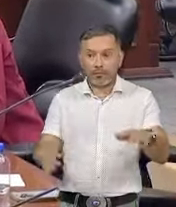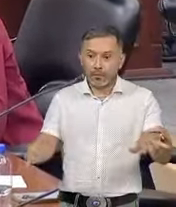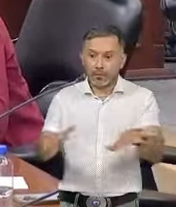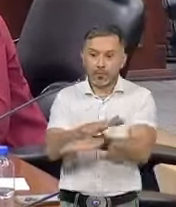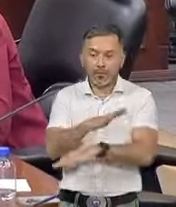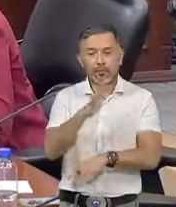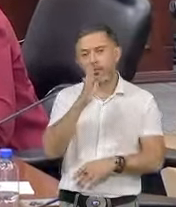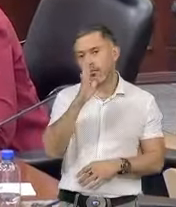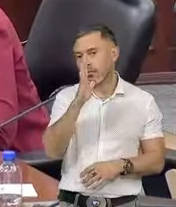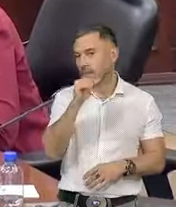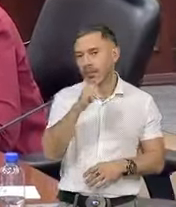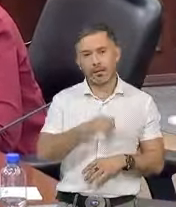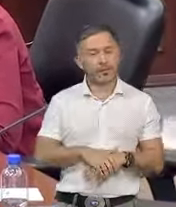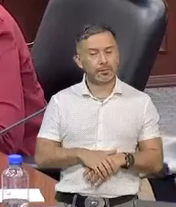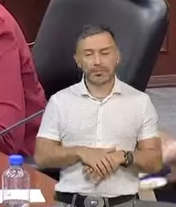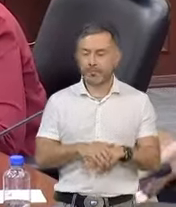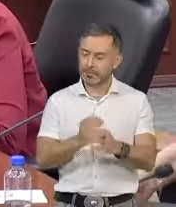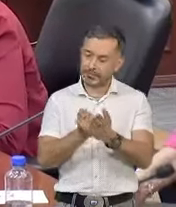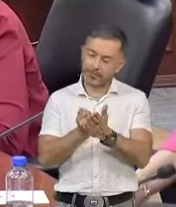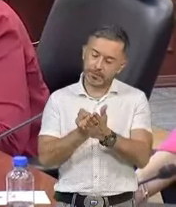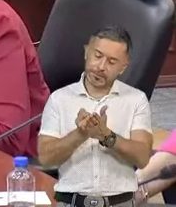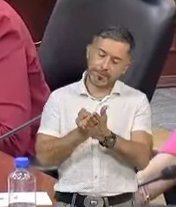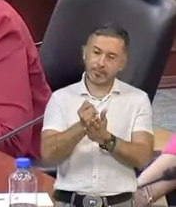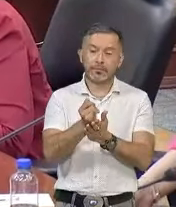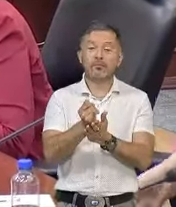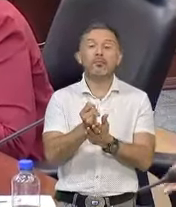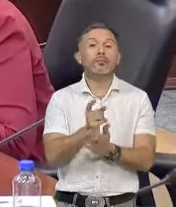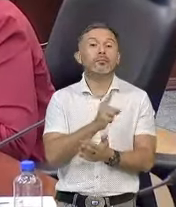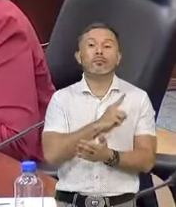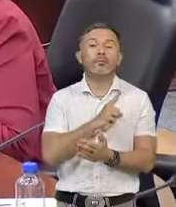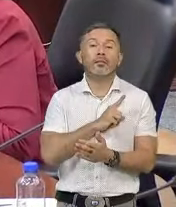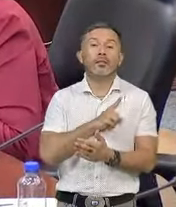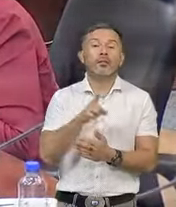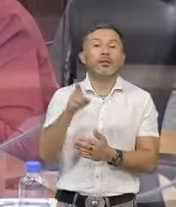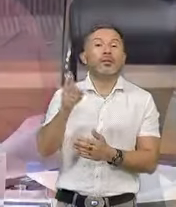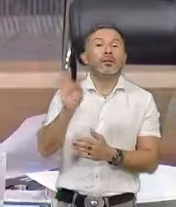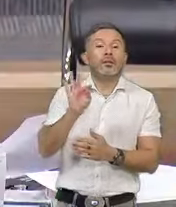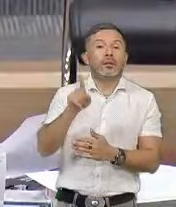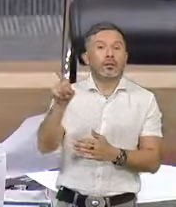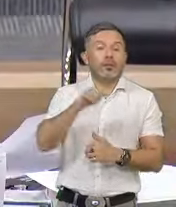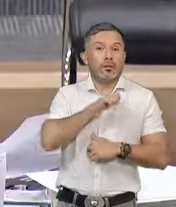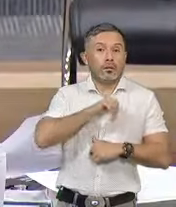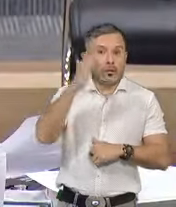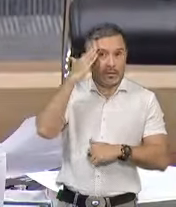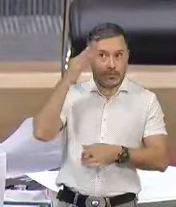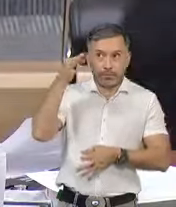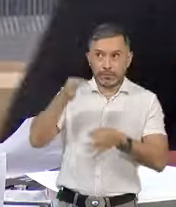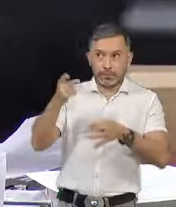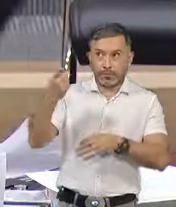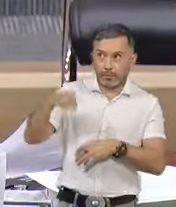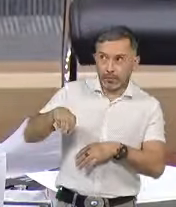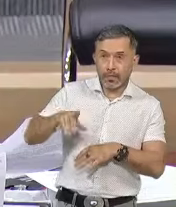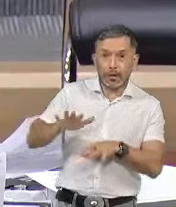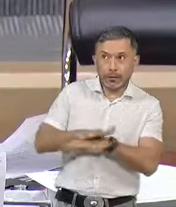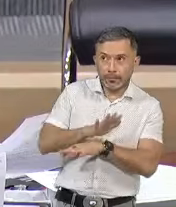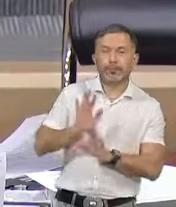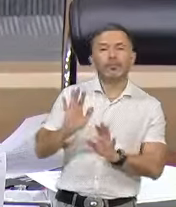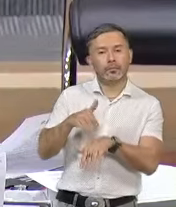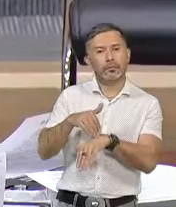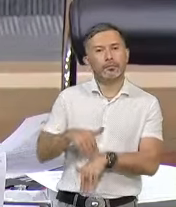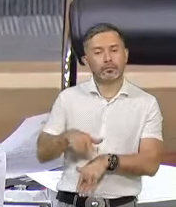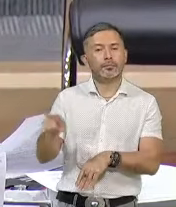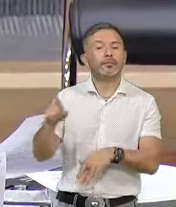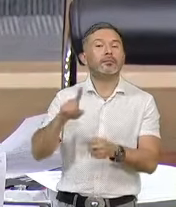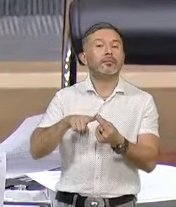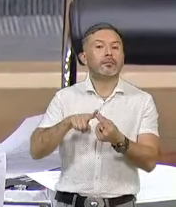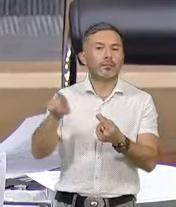determinación esa determinación solamente podría ser revocada por una instrucción de la autoridad jurisdiccional en este caso de la sala superior del